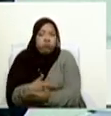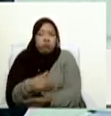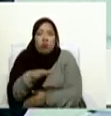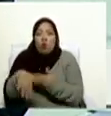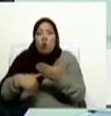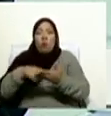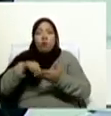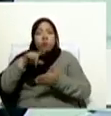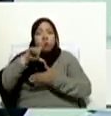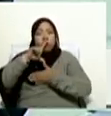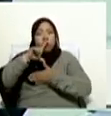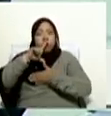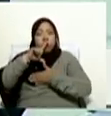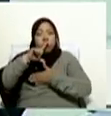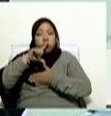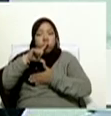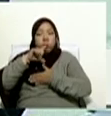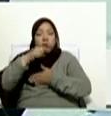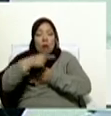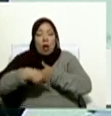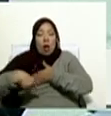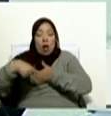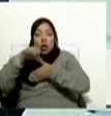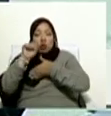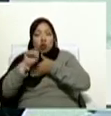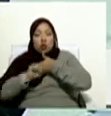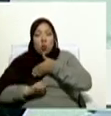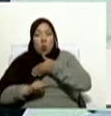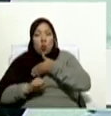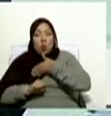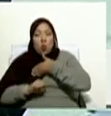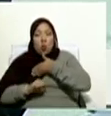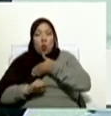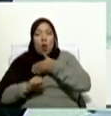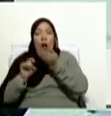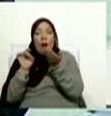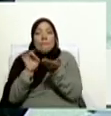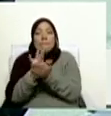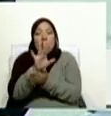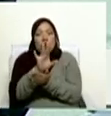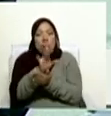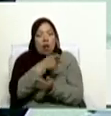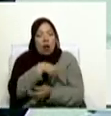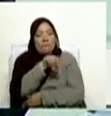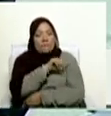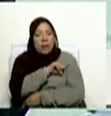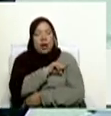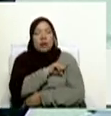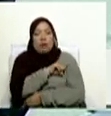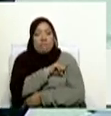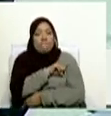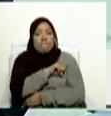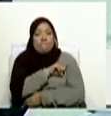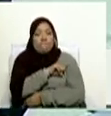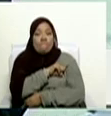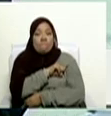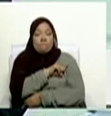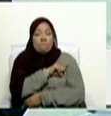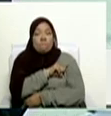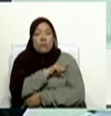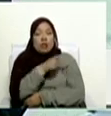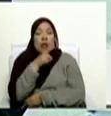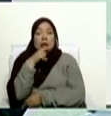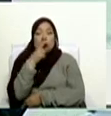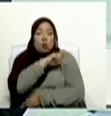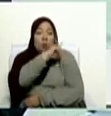territorio de Suramérica para expulsar de esta tierra al imperio más